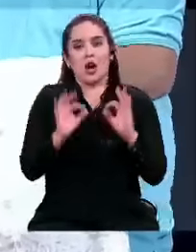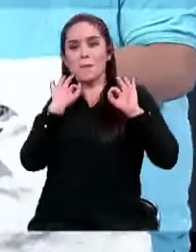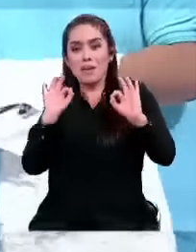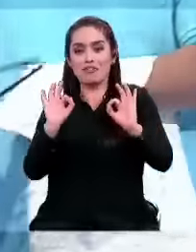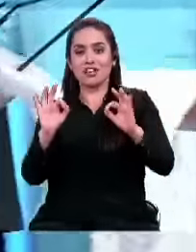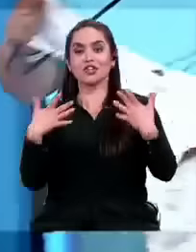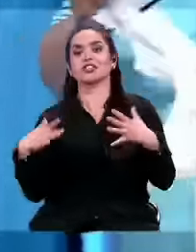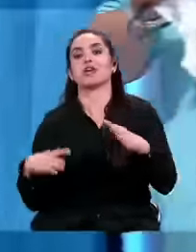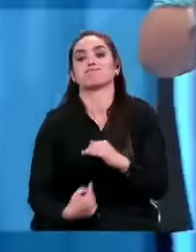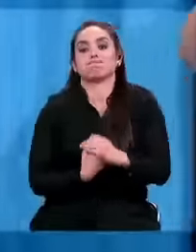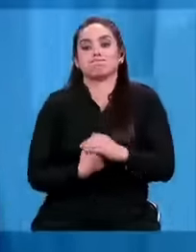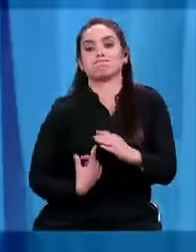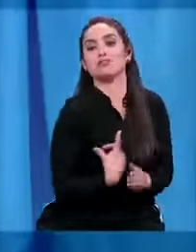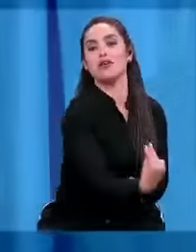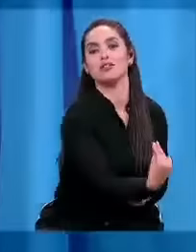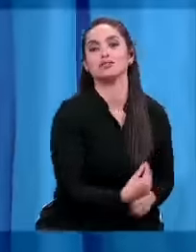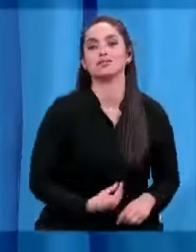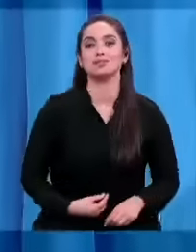puesto!